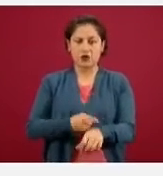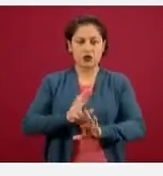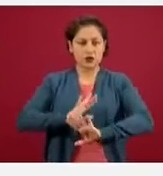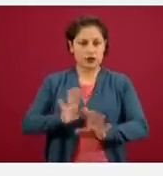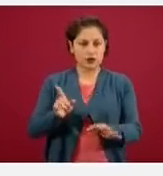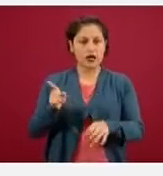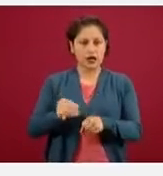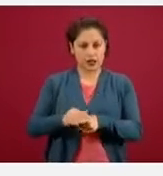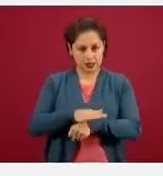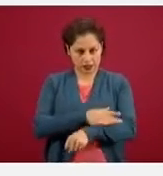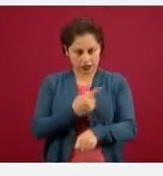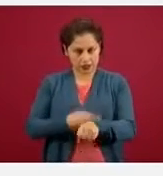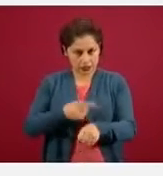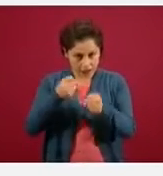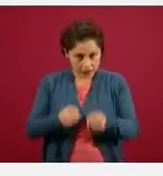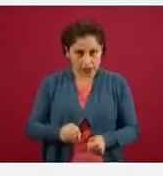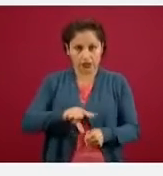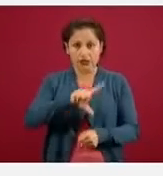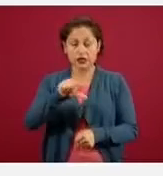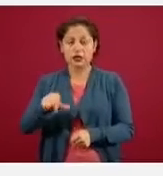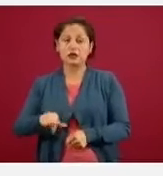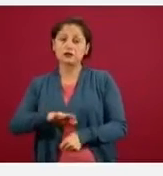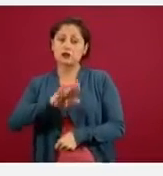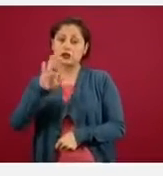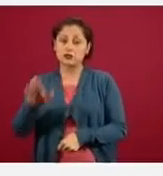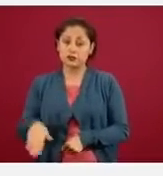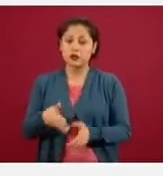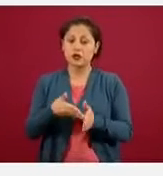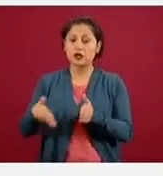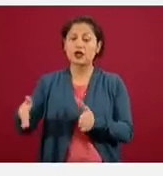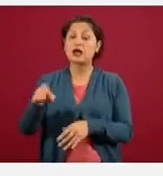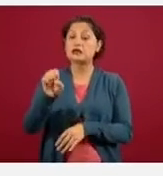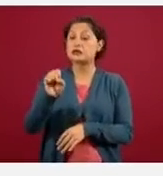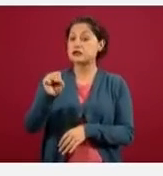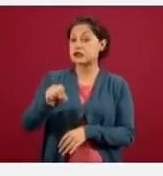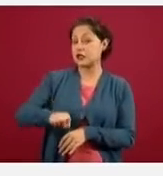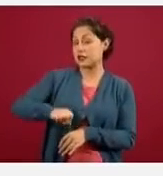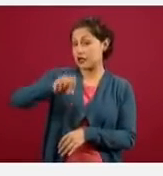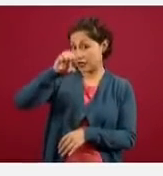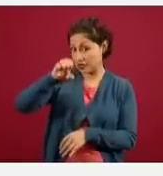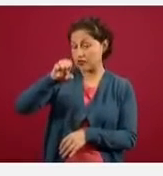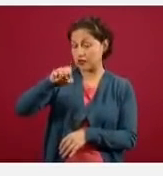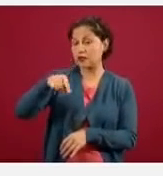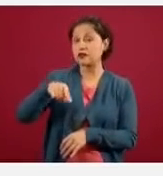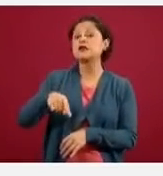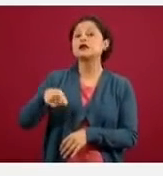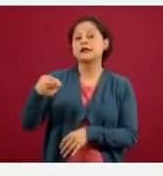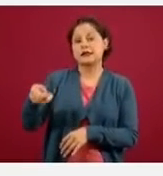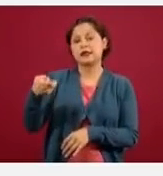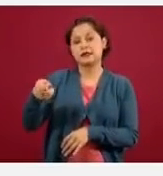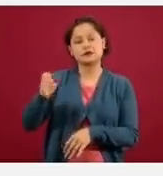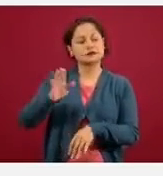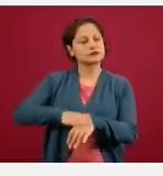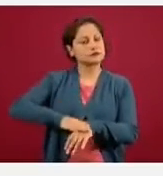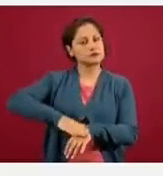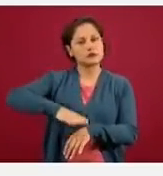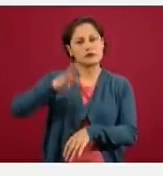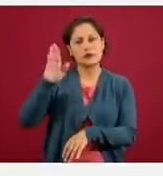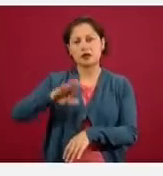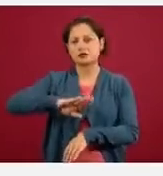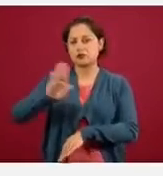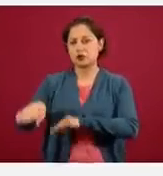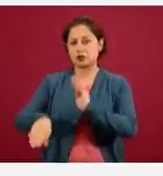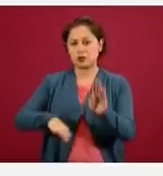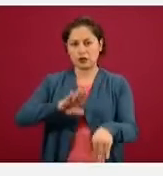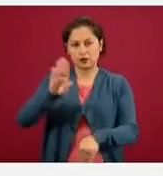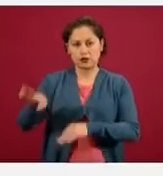de COVID, se encuentra en los mayores de 60, y de hecho es la letalidad más alta que tenemos en estos 3 grupos,